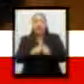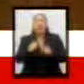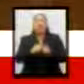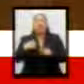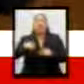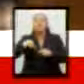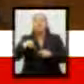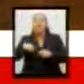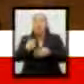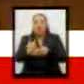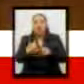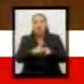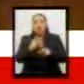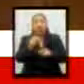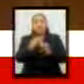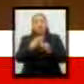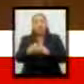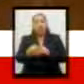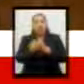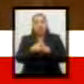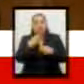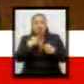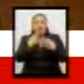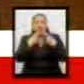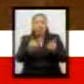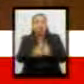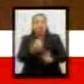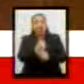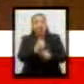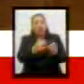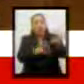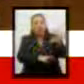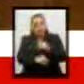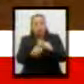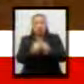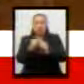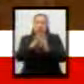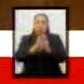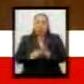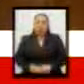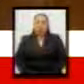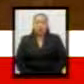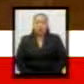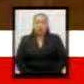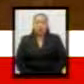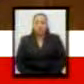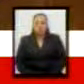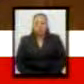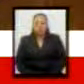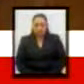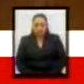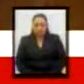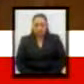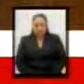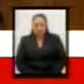si es que de repente el gobierno local está mostrando un mejor resultado con respecto a este programa, en sus accionares, en las